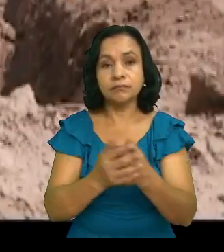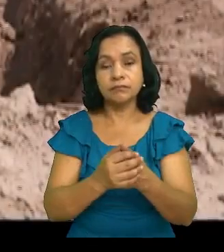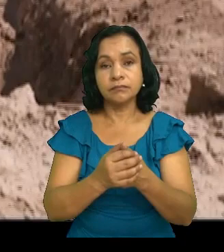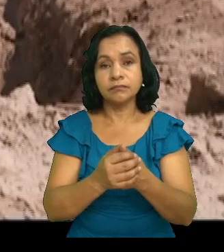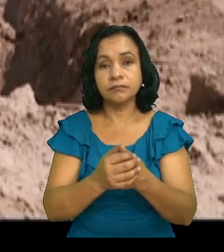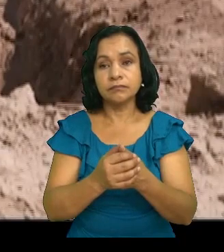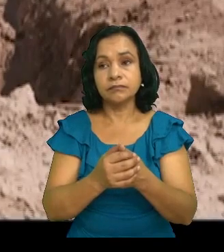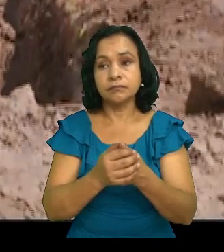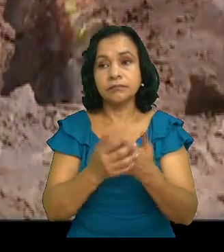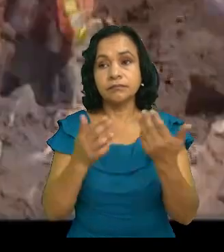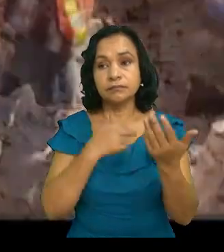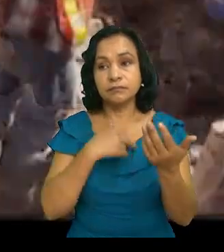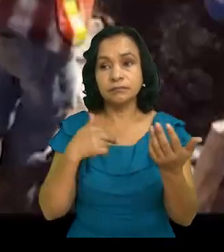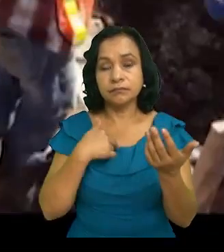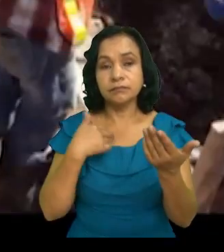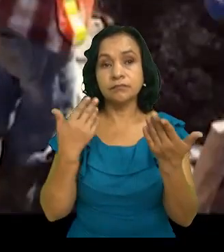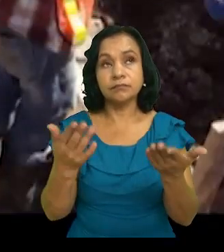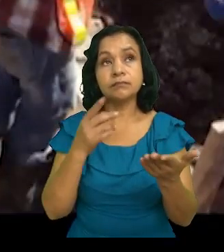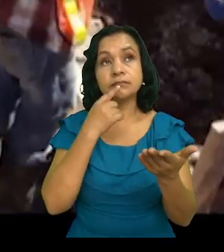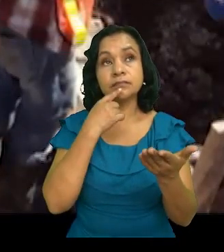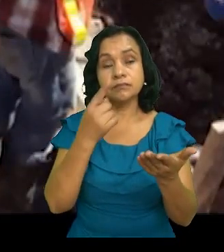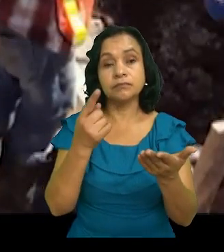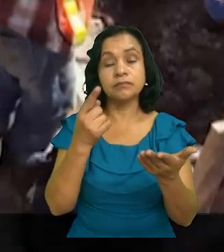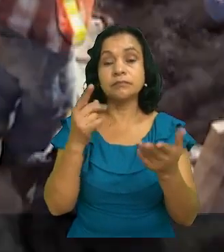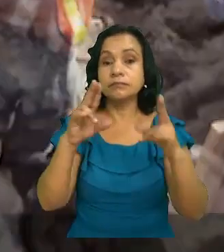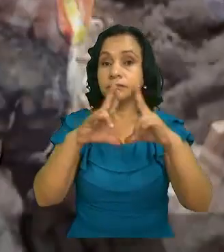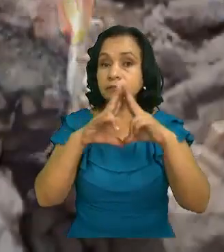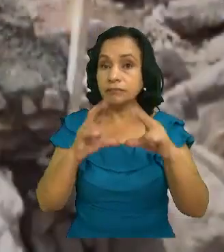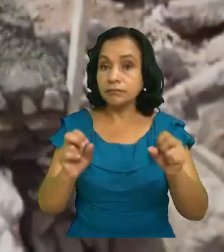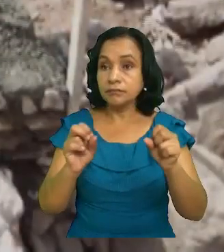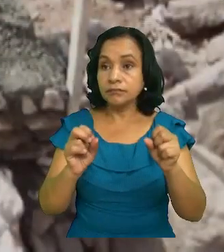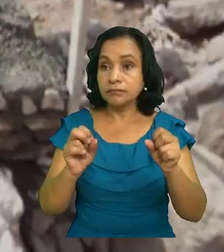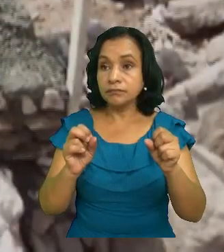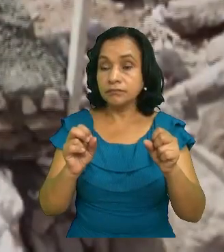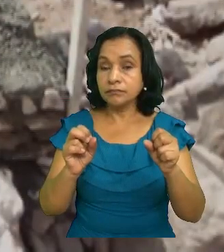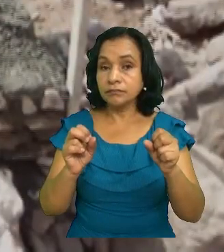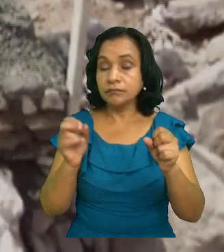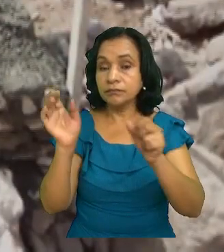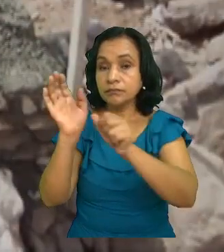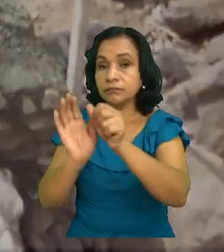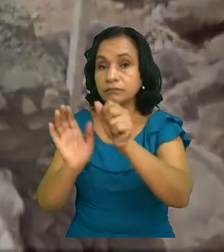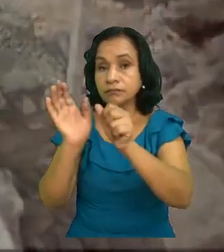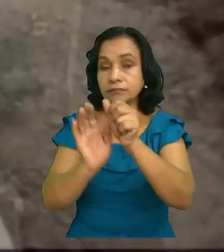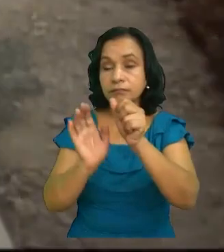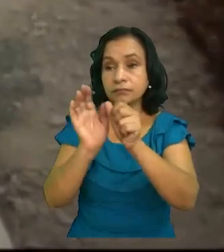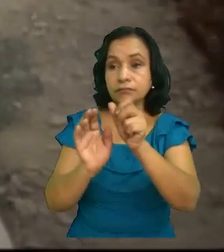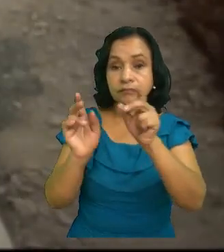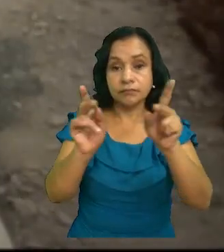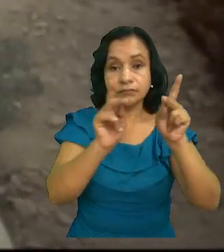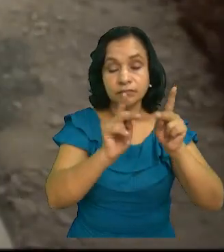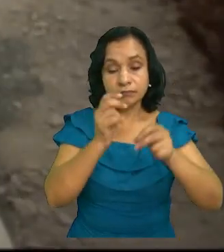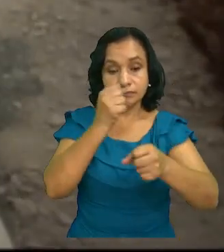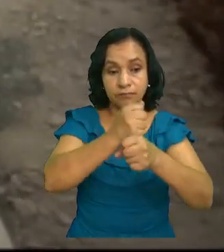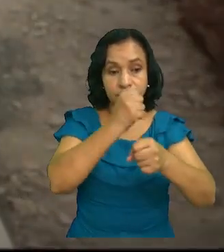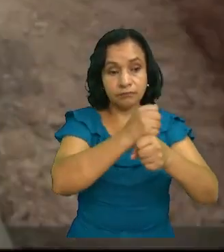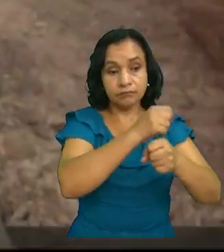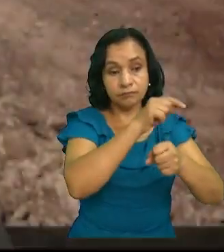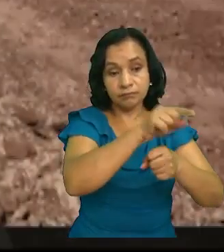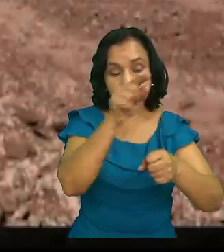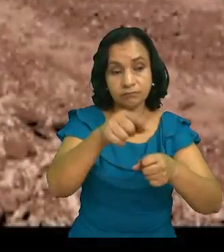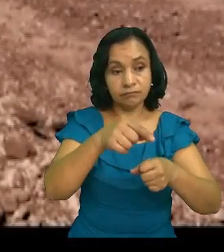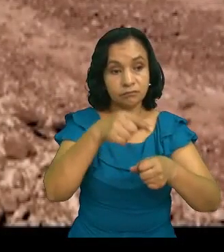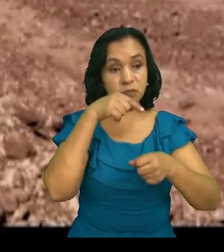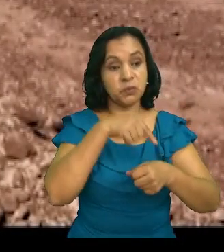Y como decimos en buen nicaragüense, no nos machuquemos la manguera, sino que cada quien pueda hacer su trabajo teniendo